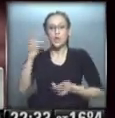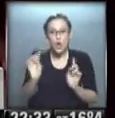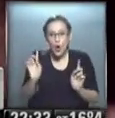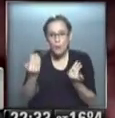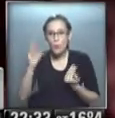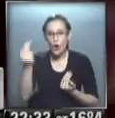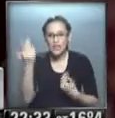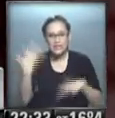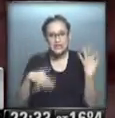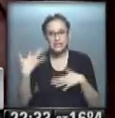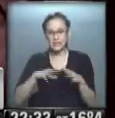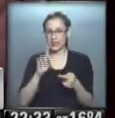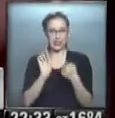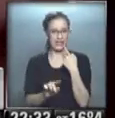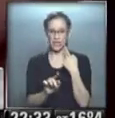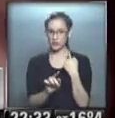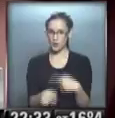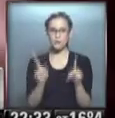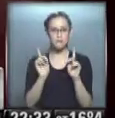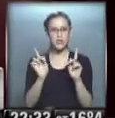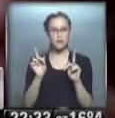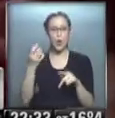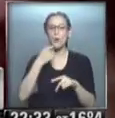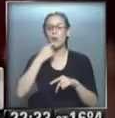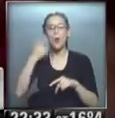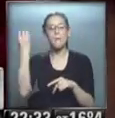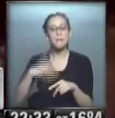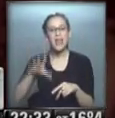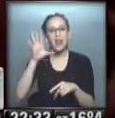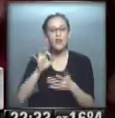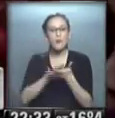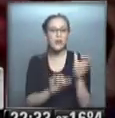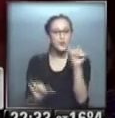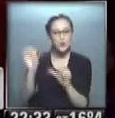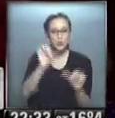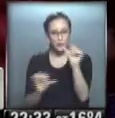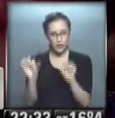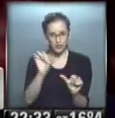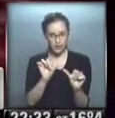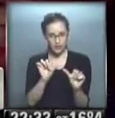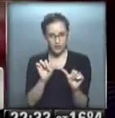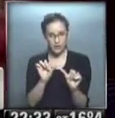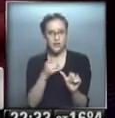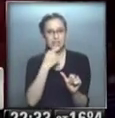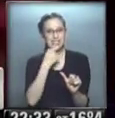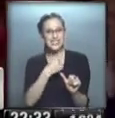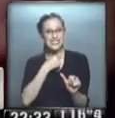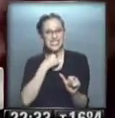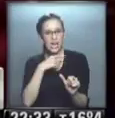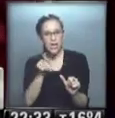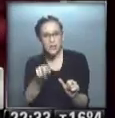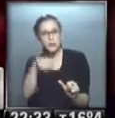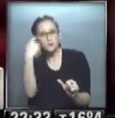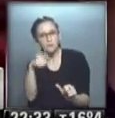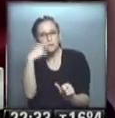porque es altamente tóxico. Esto es como cuando se pierde un maletín radioactivo que se le avisa a la población. Bueno, si alguno lo quiere, se